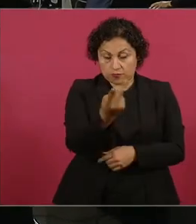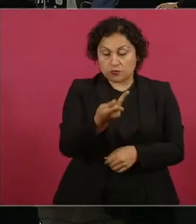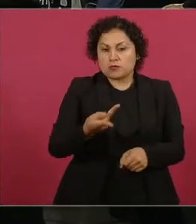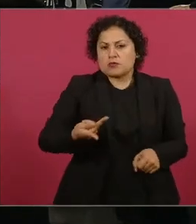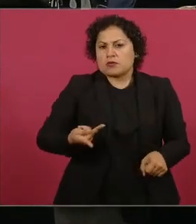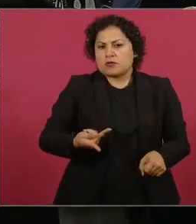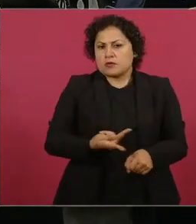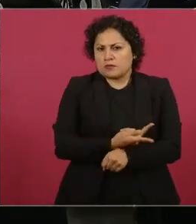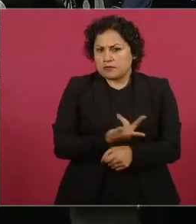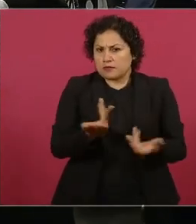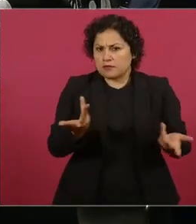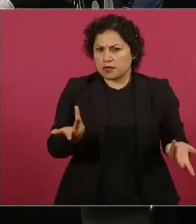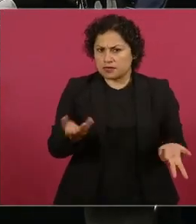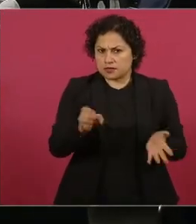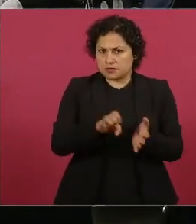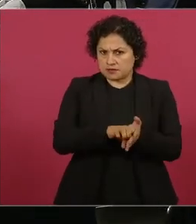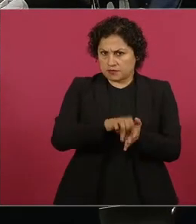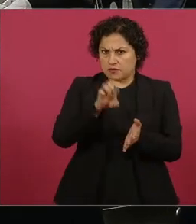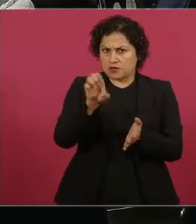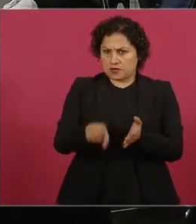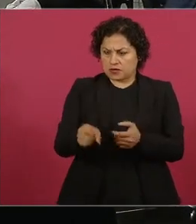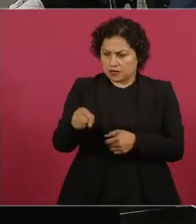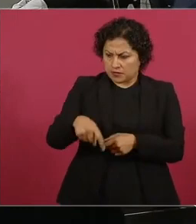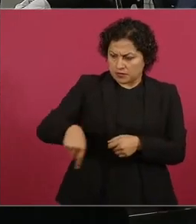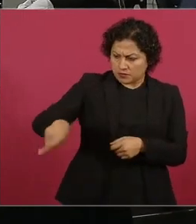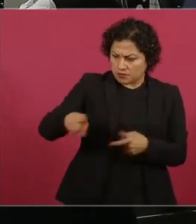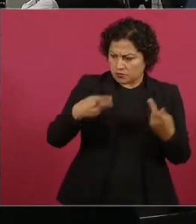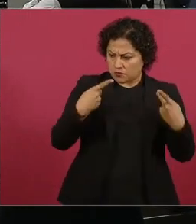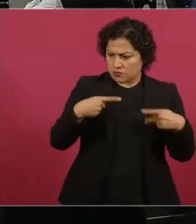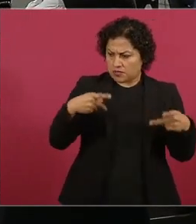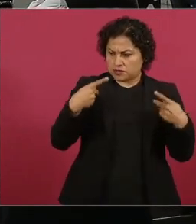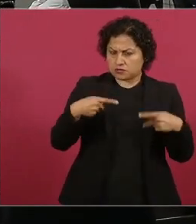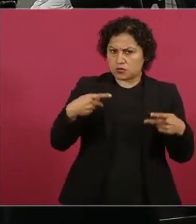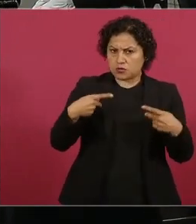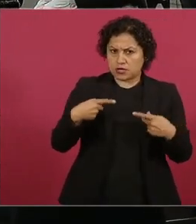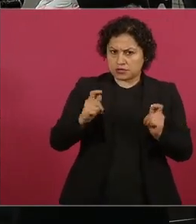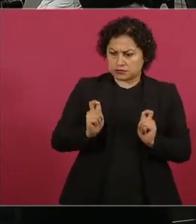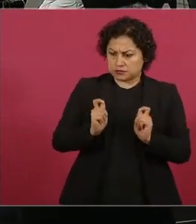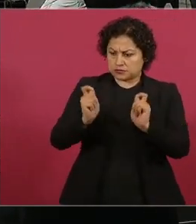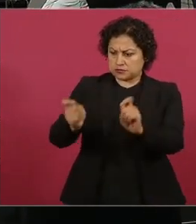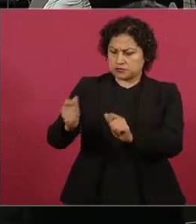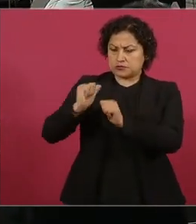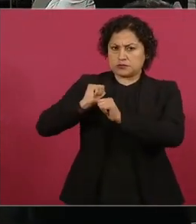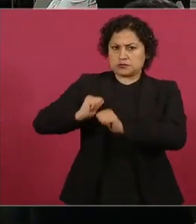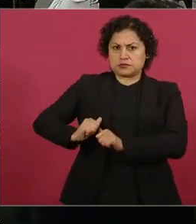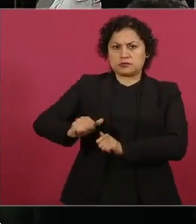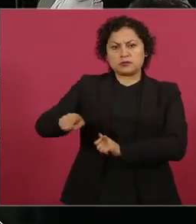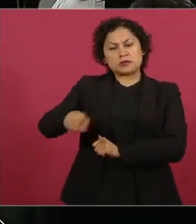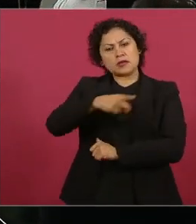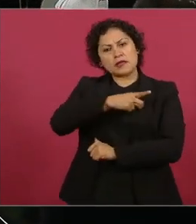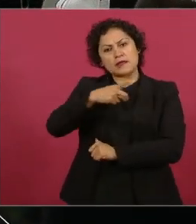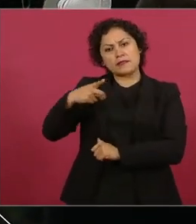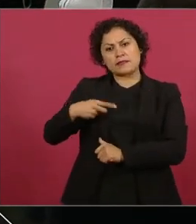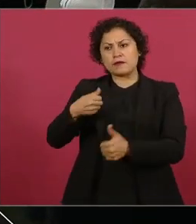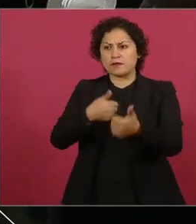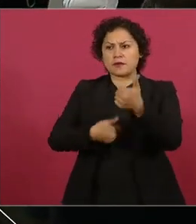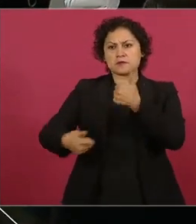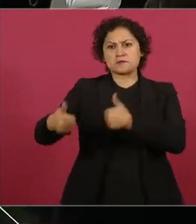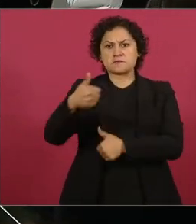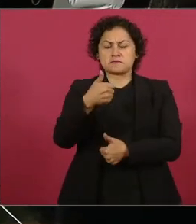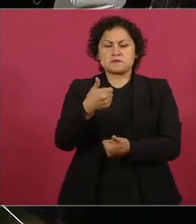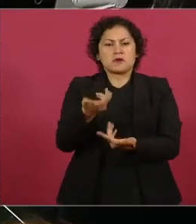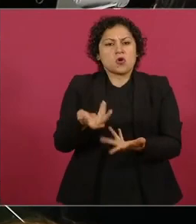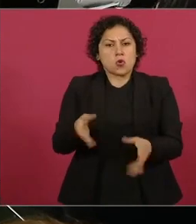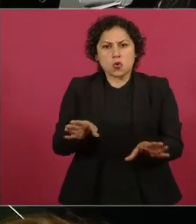ser personas probas, con alta ética, con alta moralidad, y además que ellas